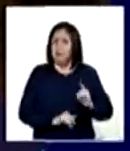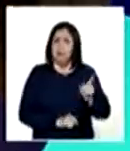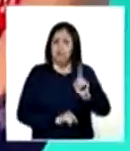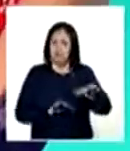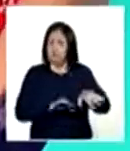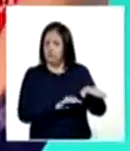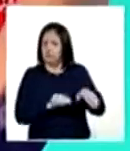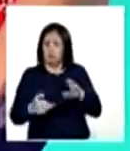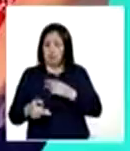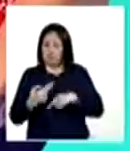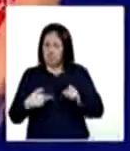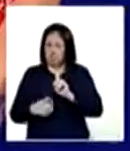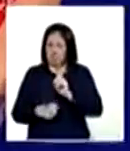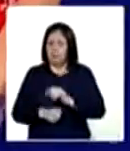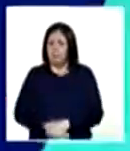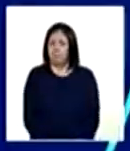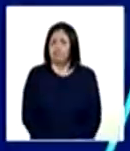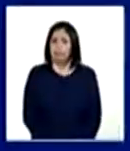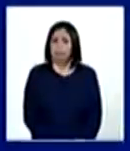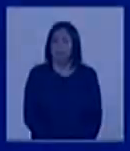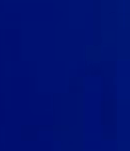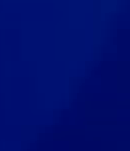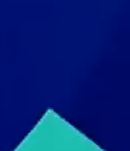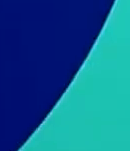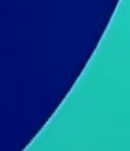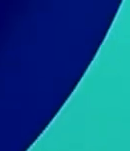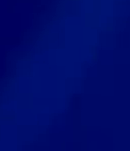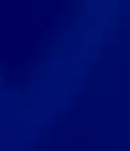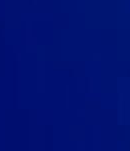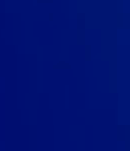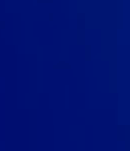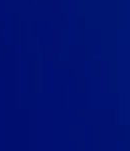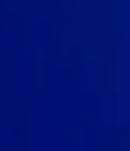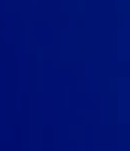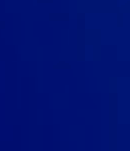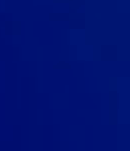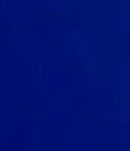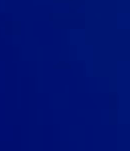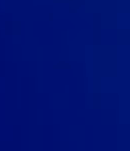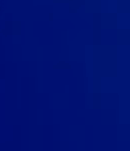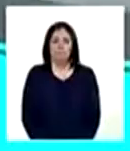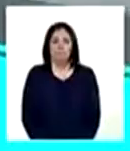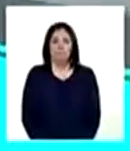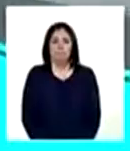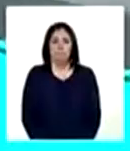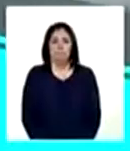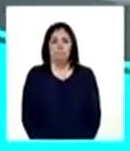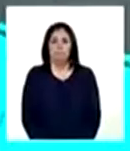Mediodía.